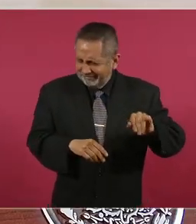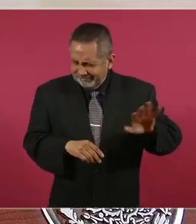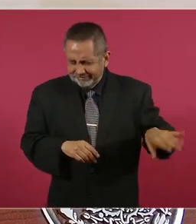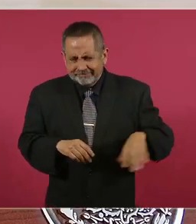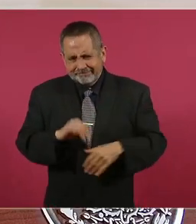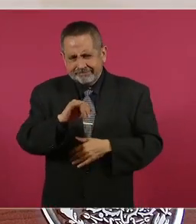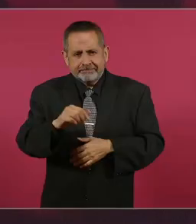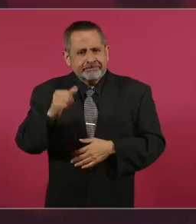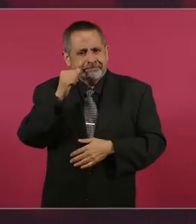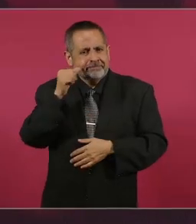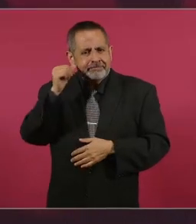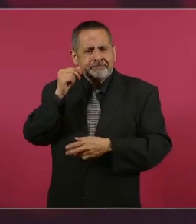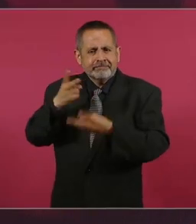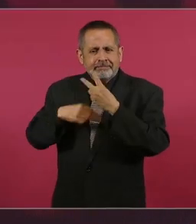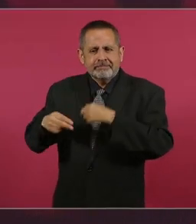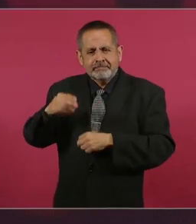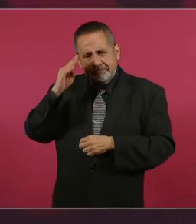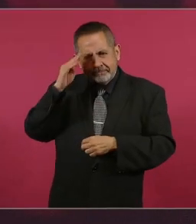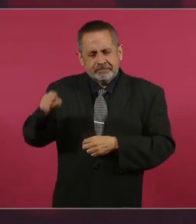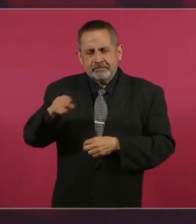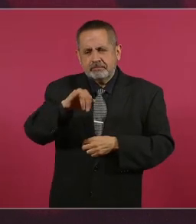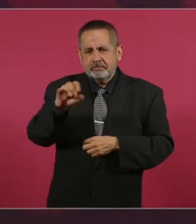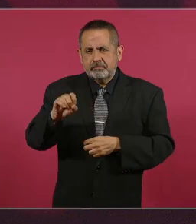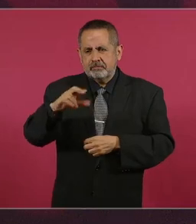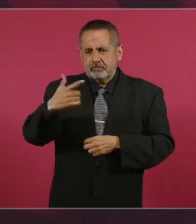señor Jorge Ramos,